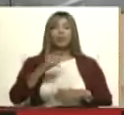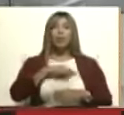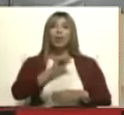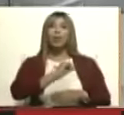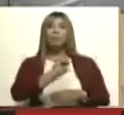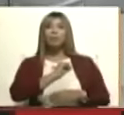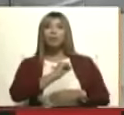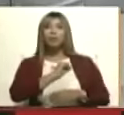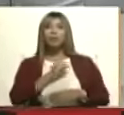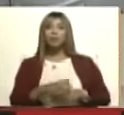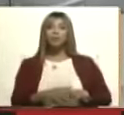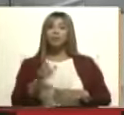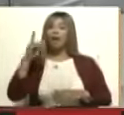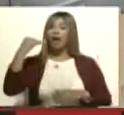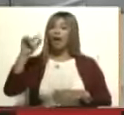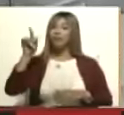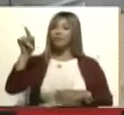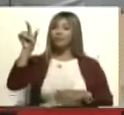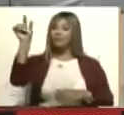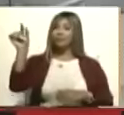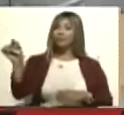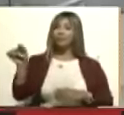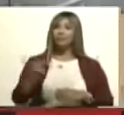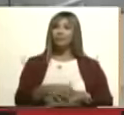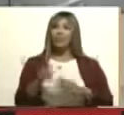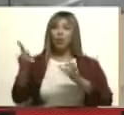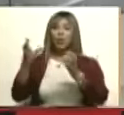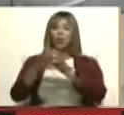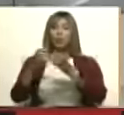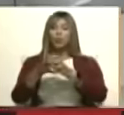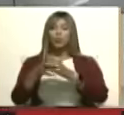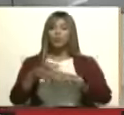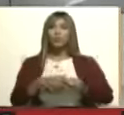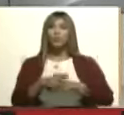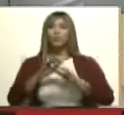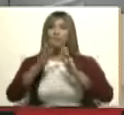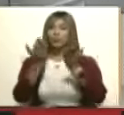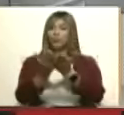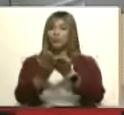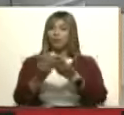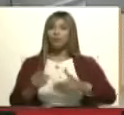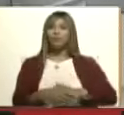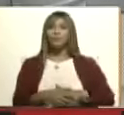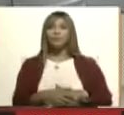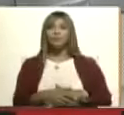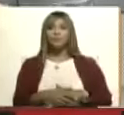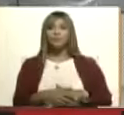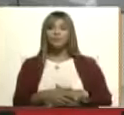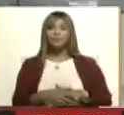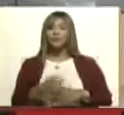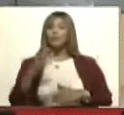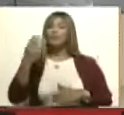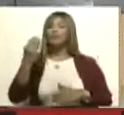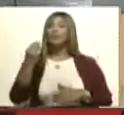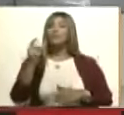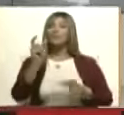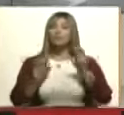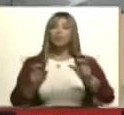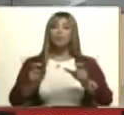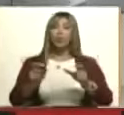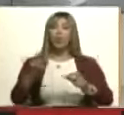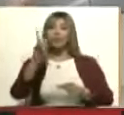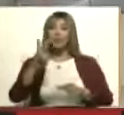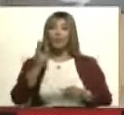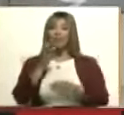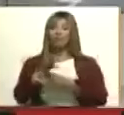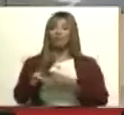miedo que tiene esos grupos de carácter global es que millones de venezolanos van a salir a